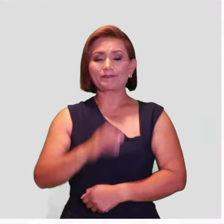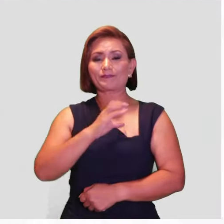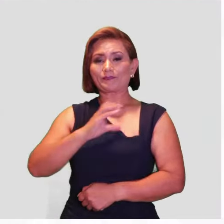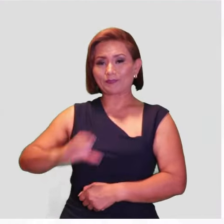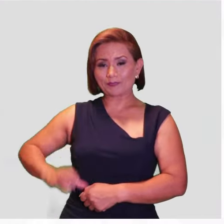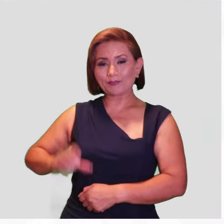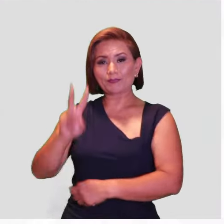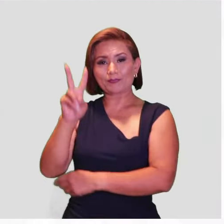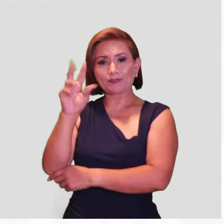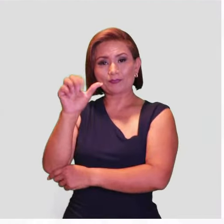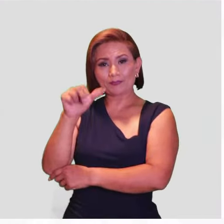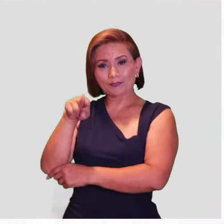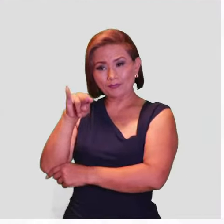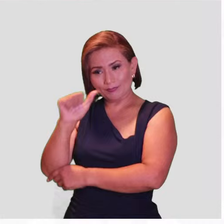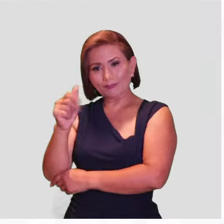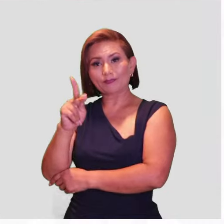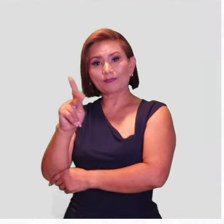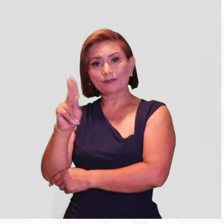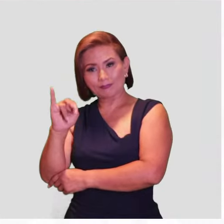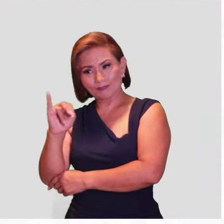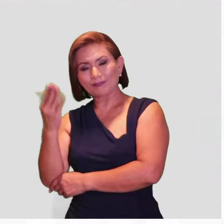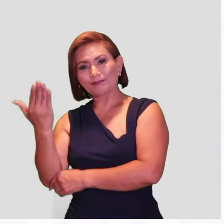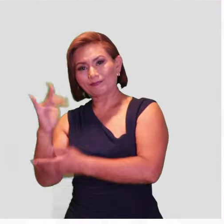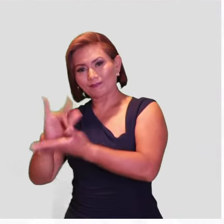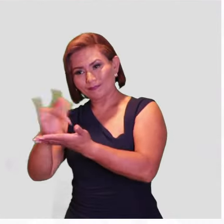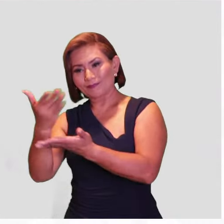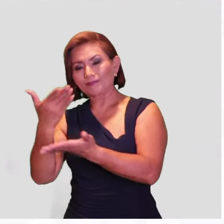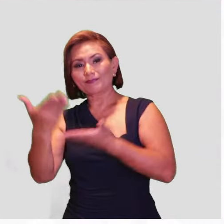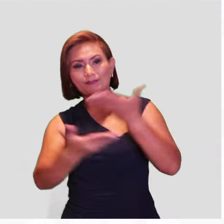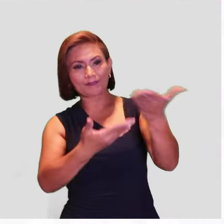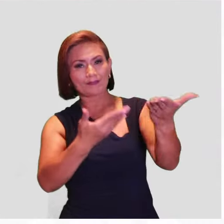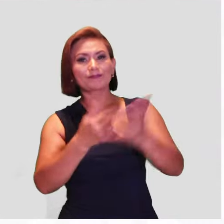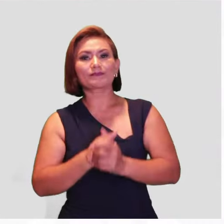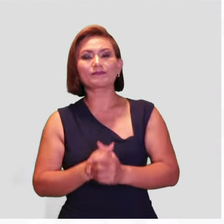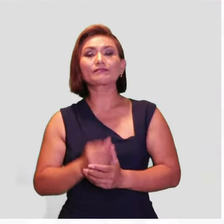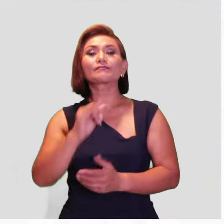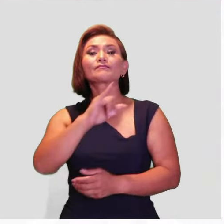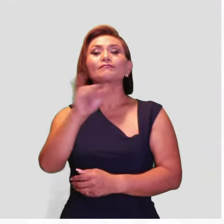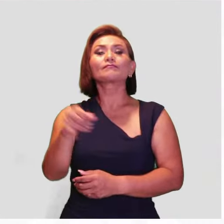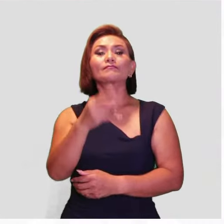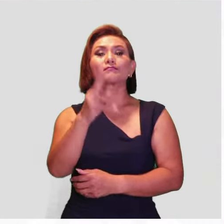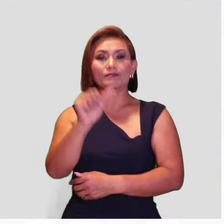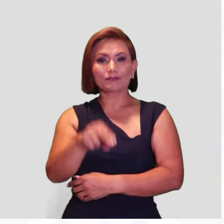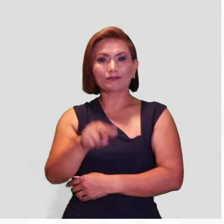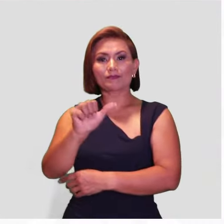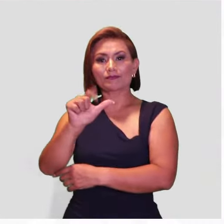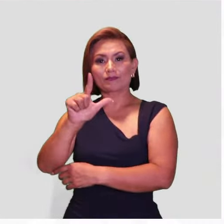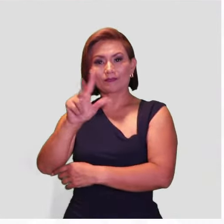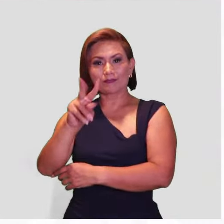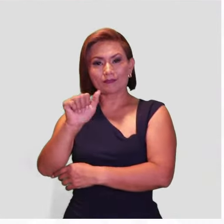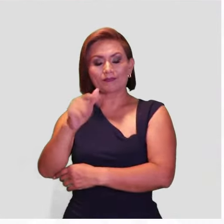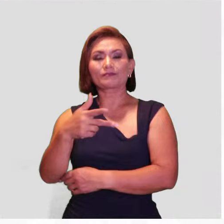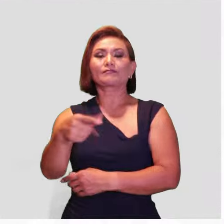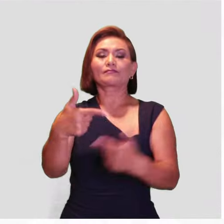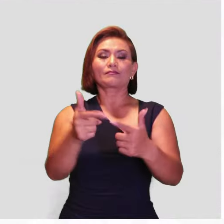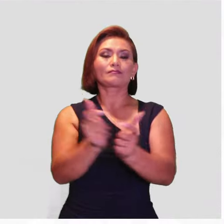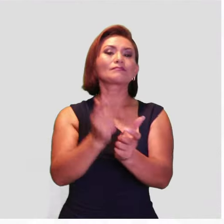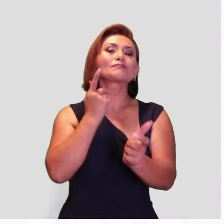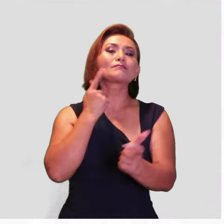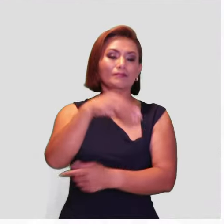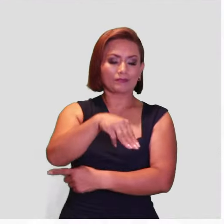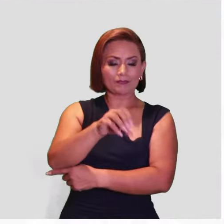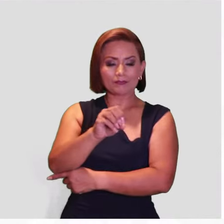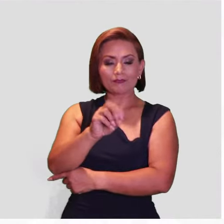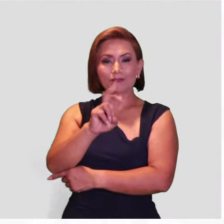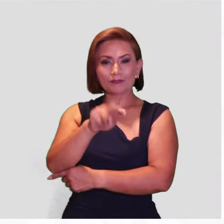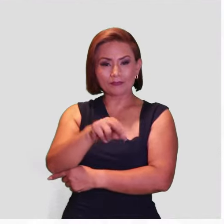Vania Camacho Galván, por el PRI, y cedemos el uso de la voz al candidato Juan Alvarado, por los partidos Morena, PT y Partido